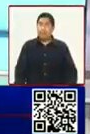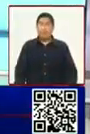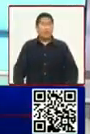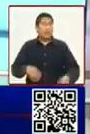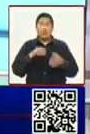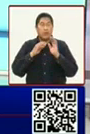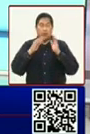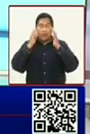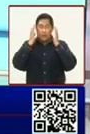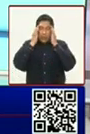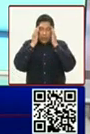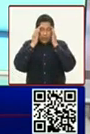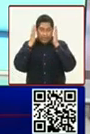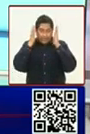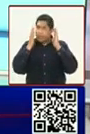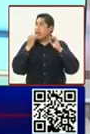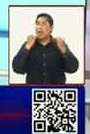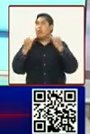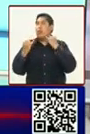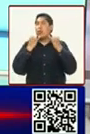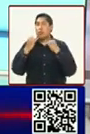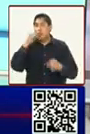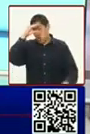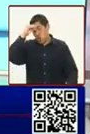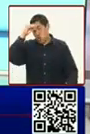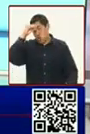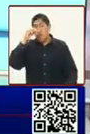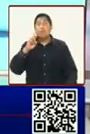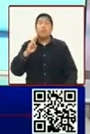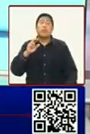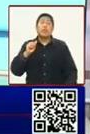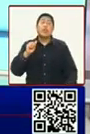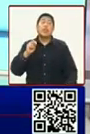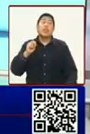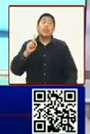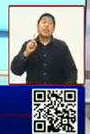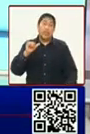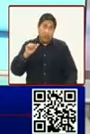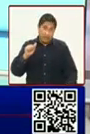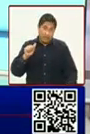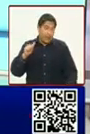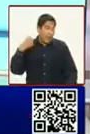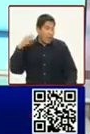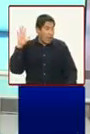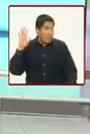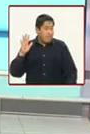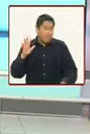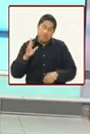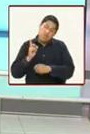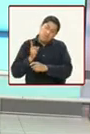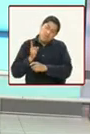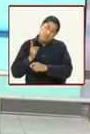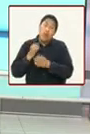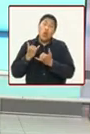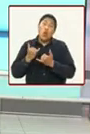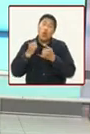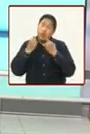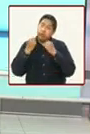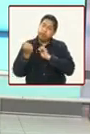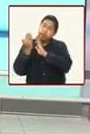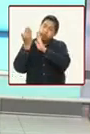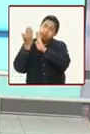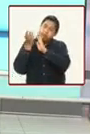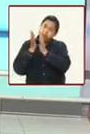Seguir hablando sobre esta información porque Randy es el principal acusado. Él todavía se encuentra internado, pero hoy brindó su